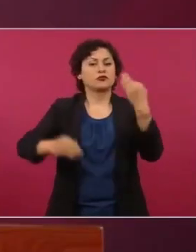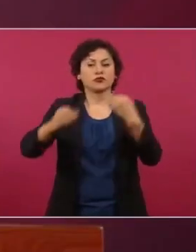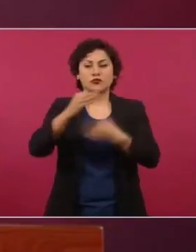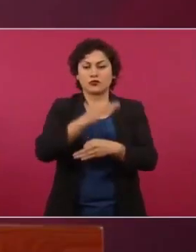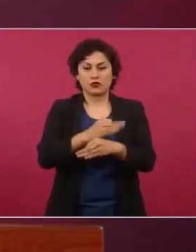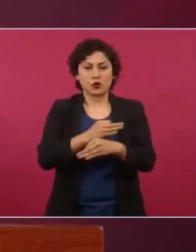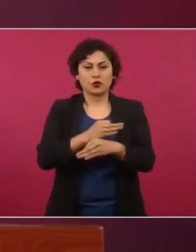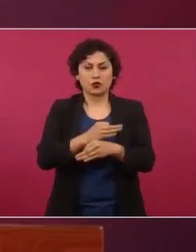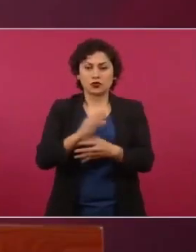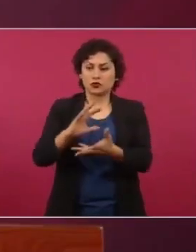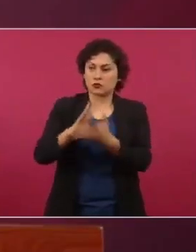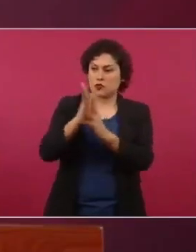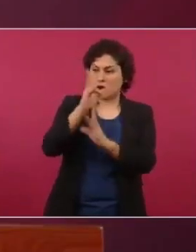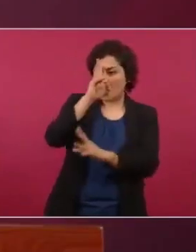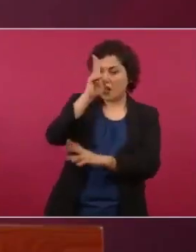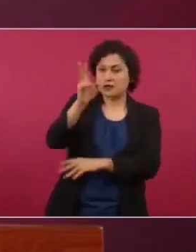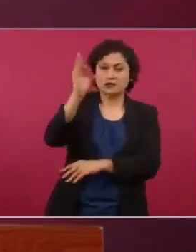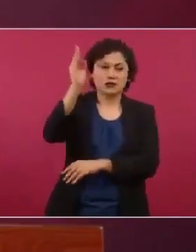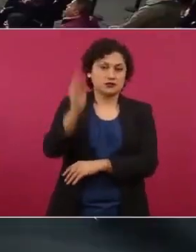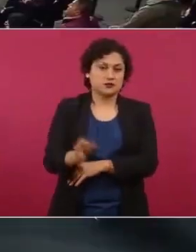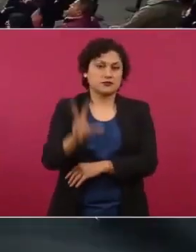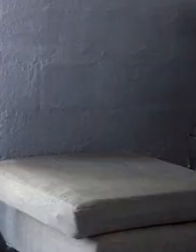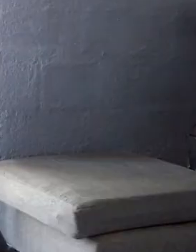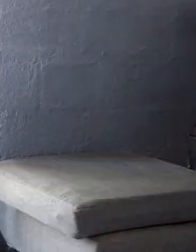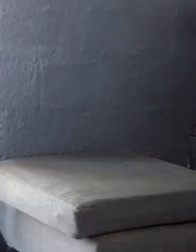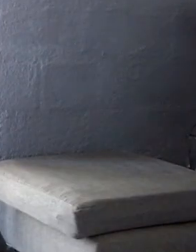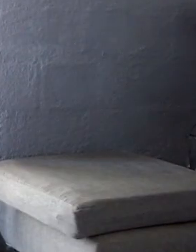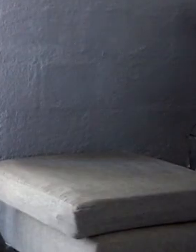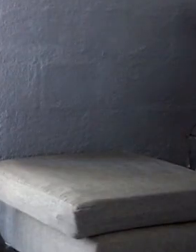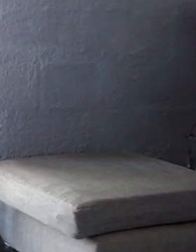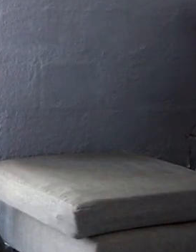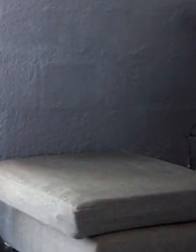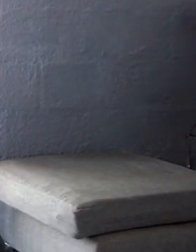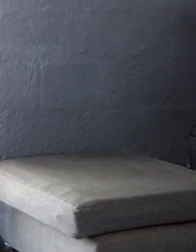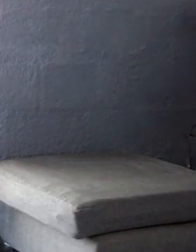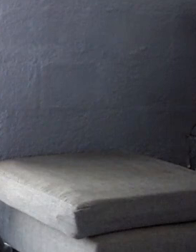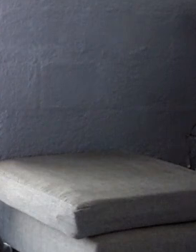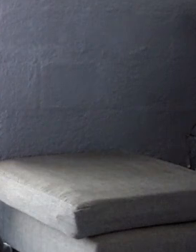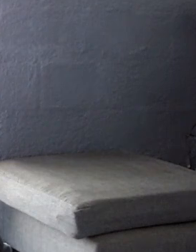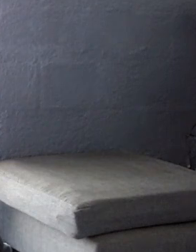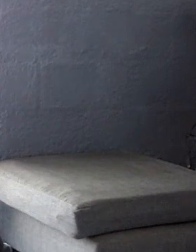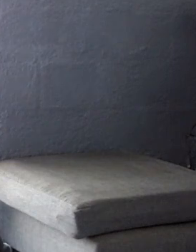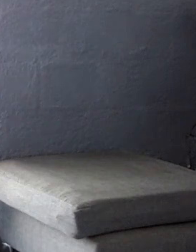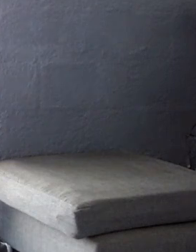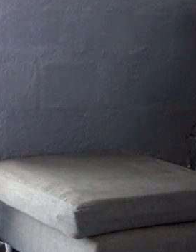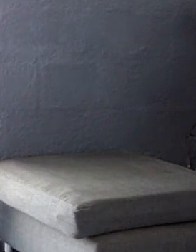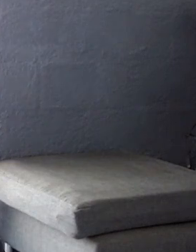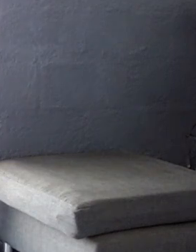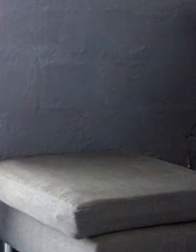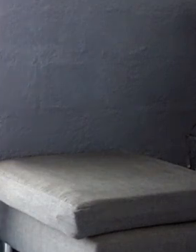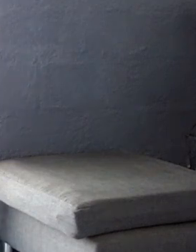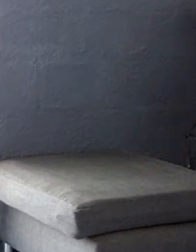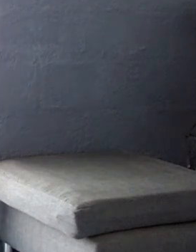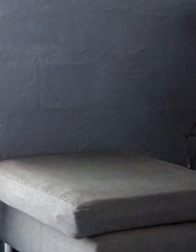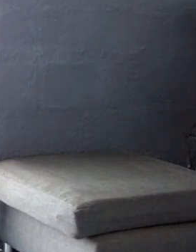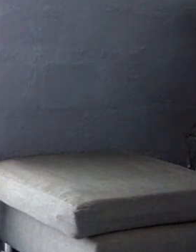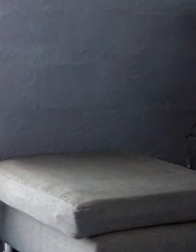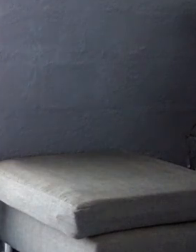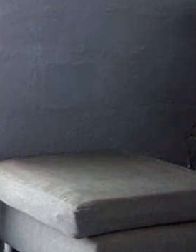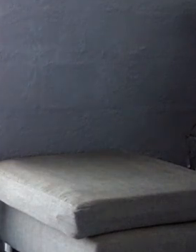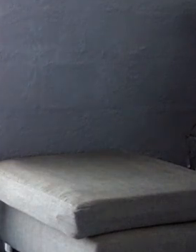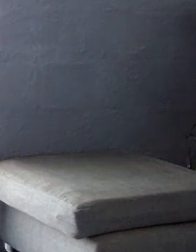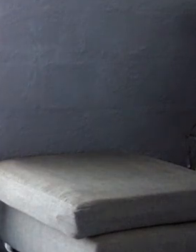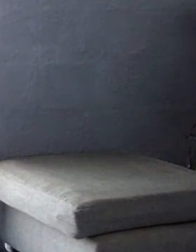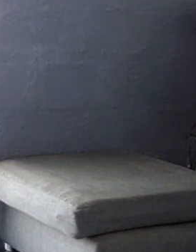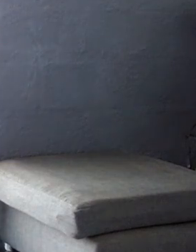contra de cualquier tipo de violencia. Gracias. Bien, entonces aquí como pueden ver ustedes, pueden dar cuenta, la Secretaría de